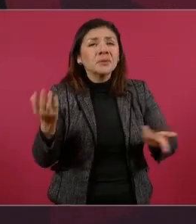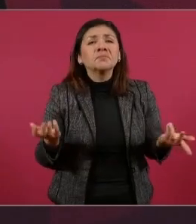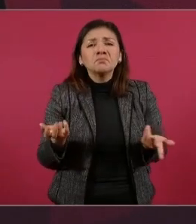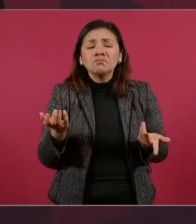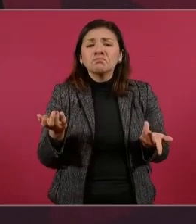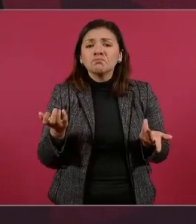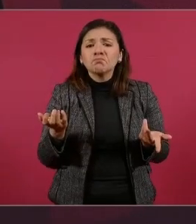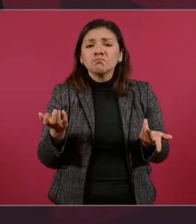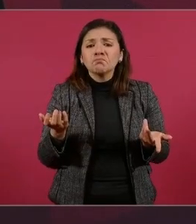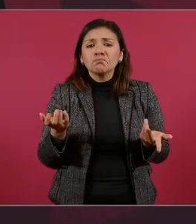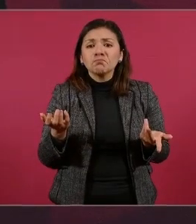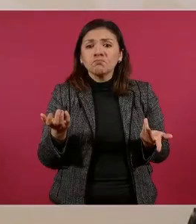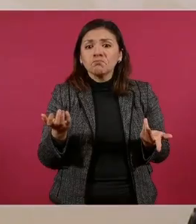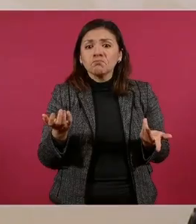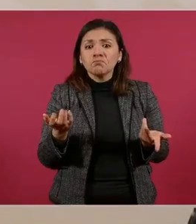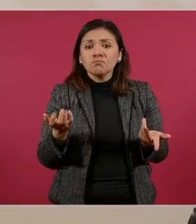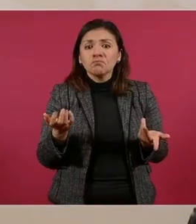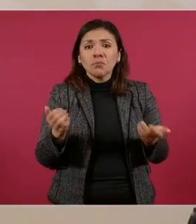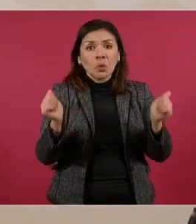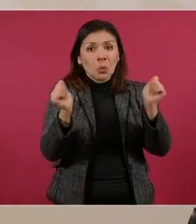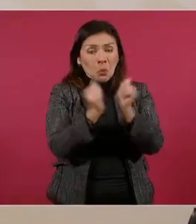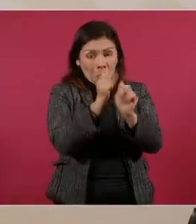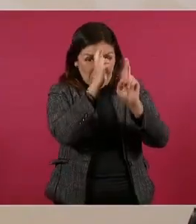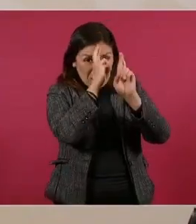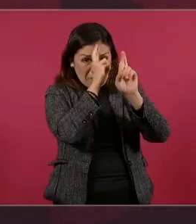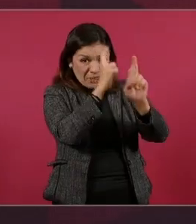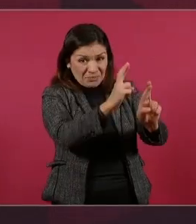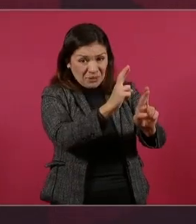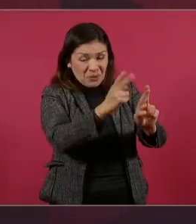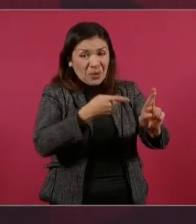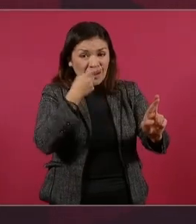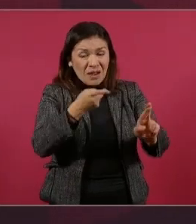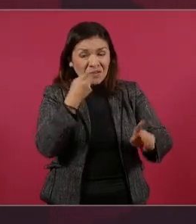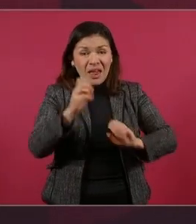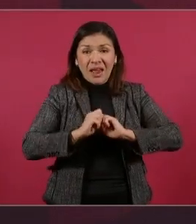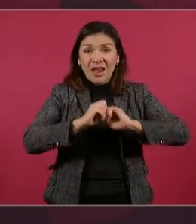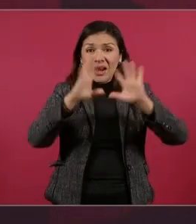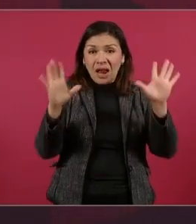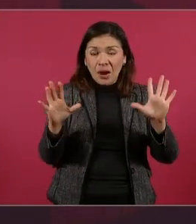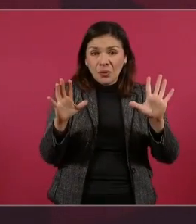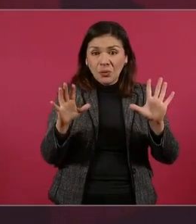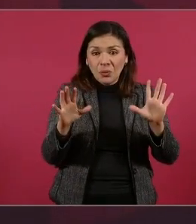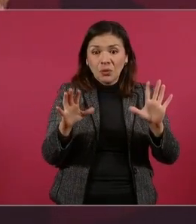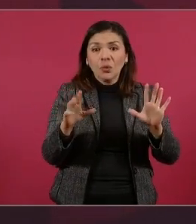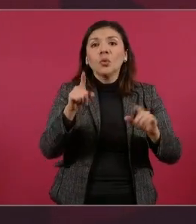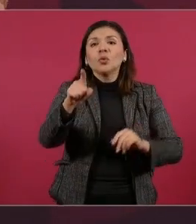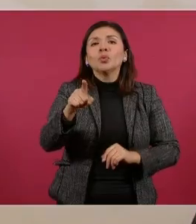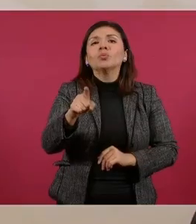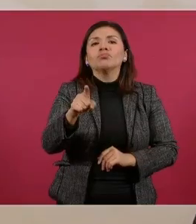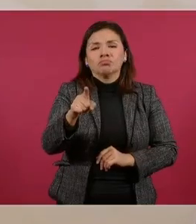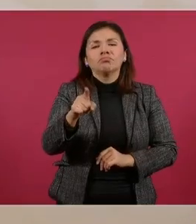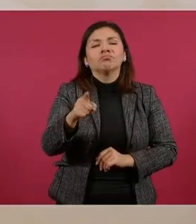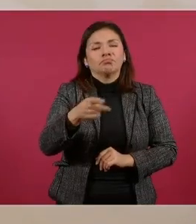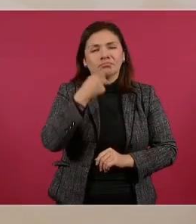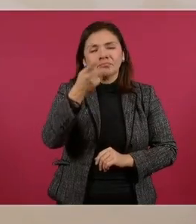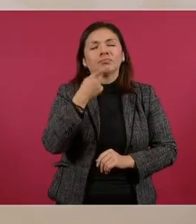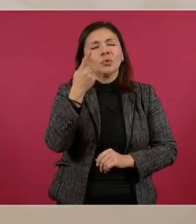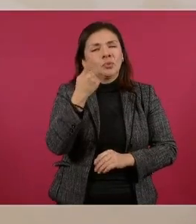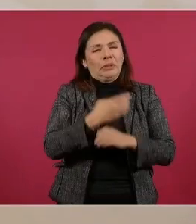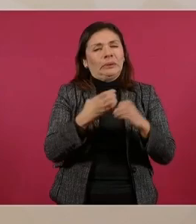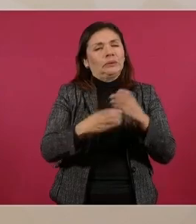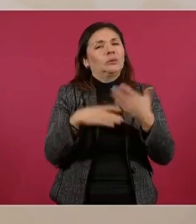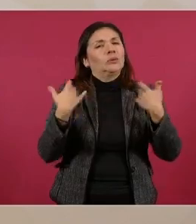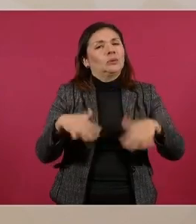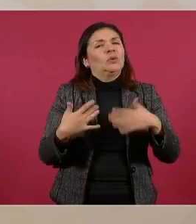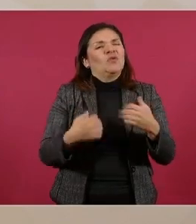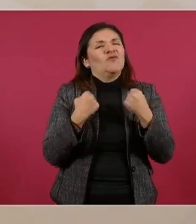Veracruz con todo respeto para ser clar chapas me vas a llevar a decir una cosa muy